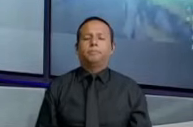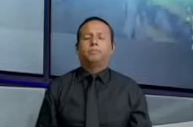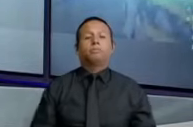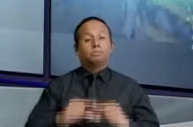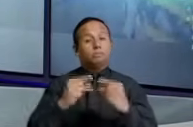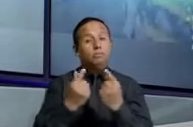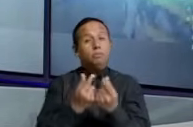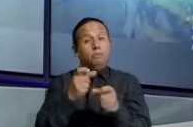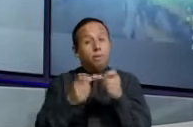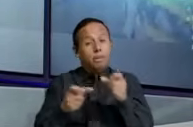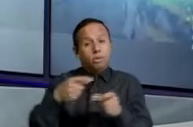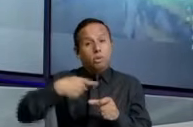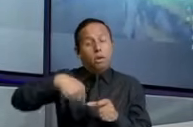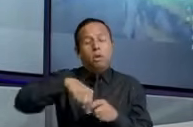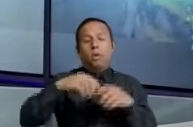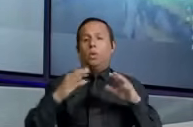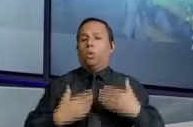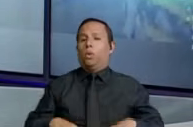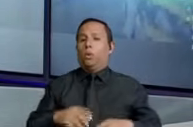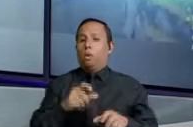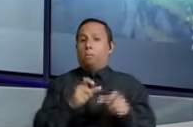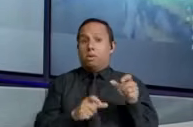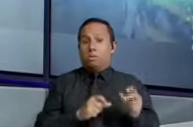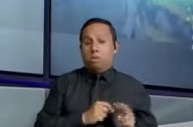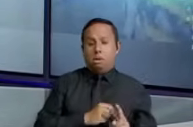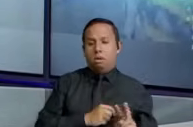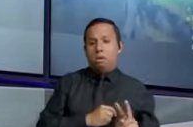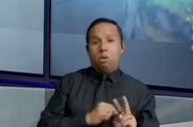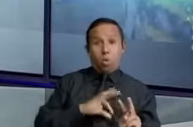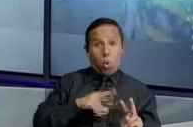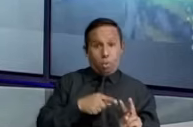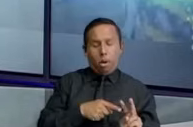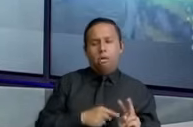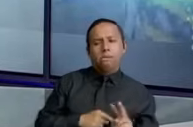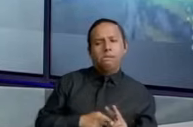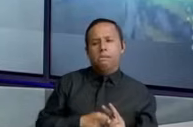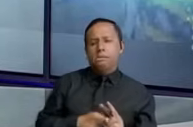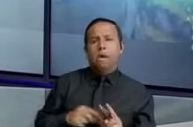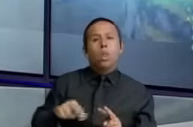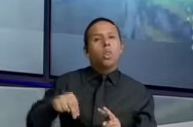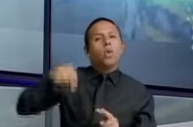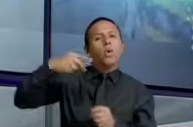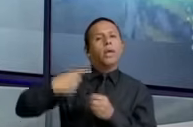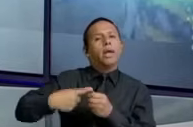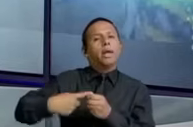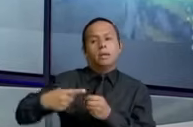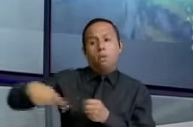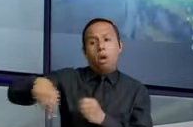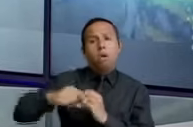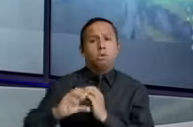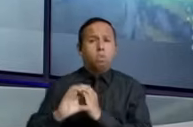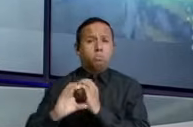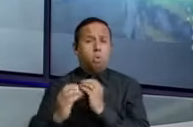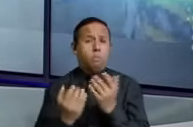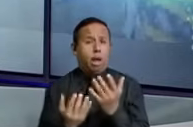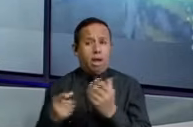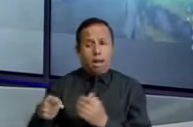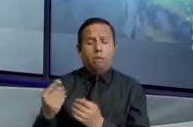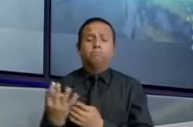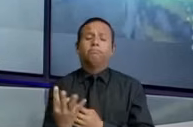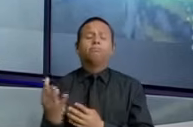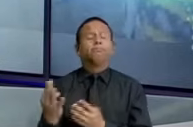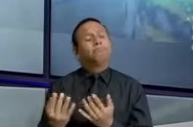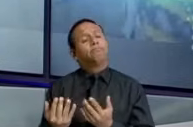grupo de ciudadanos fue víctima de delincuentes mientras esperaba un bus al norte de Quito en ese mismo sitio cámaras de